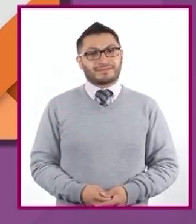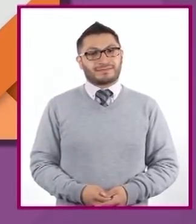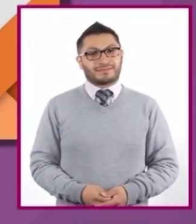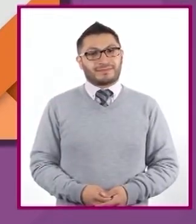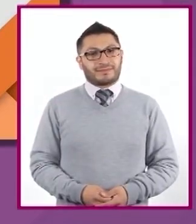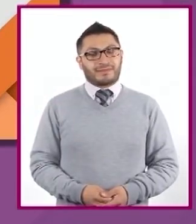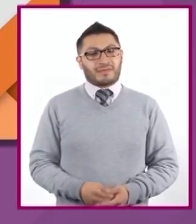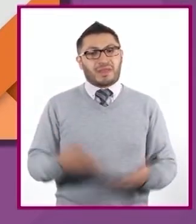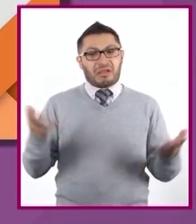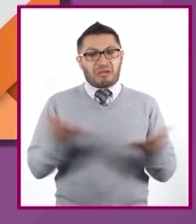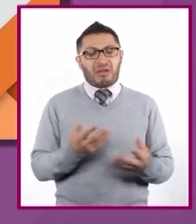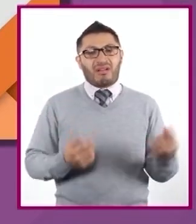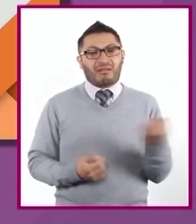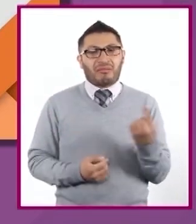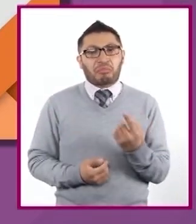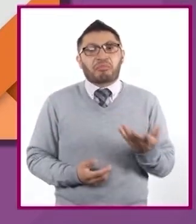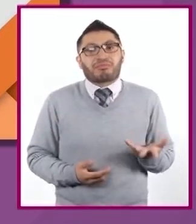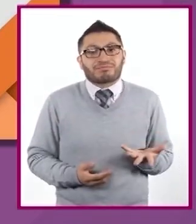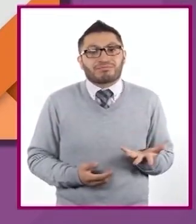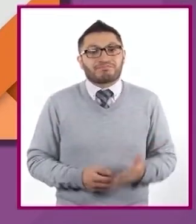¿Qué están haciendo?